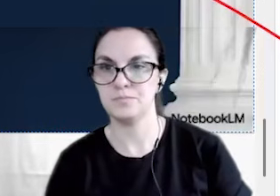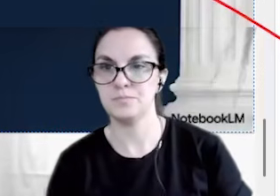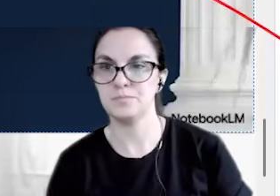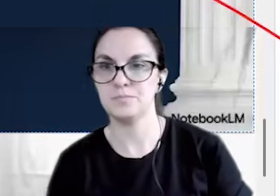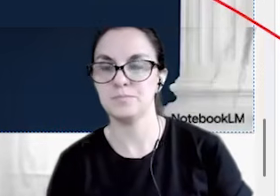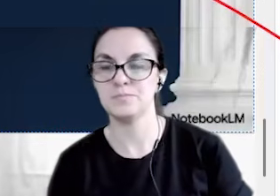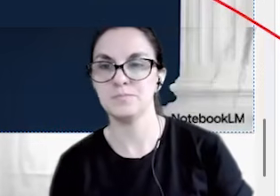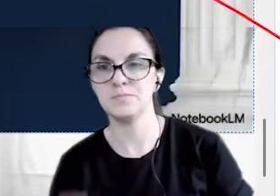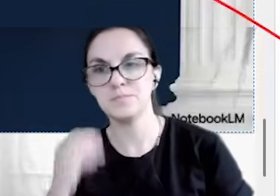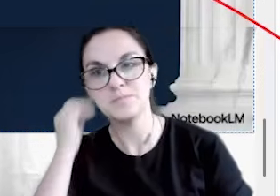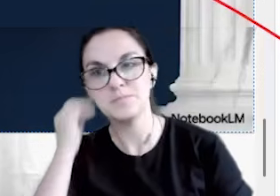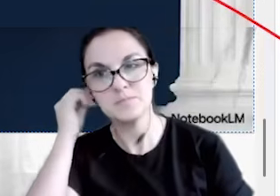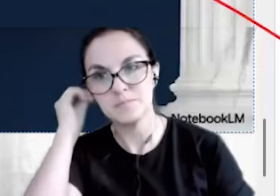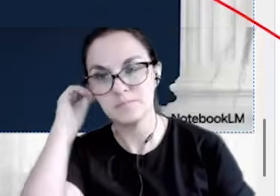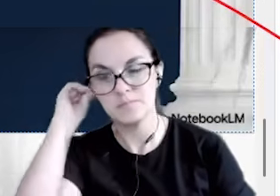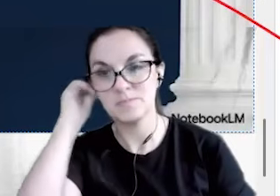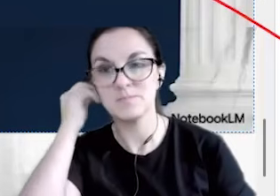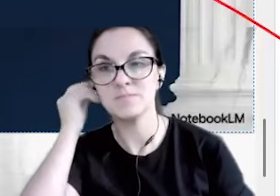no era esto.